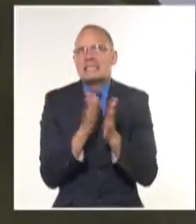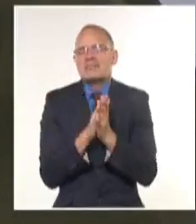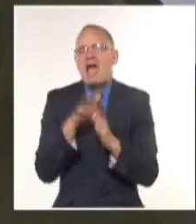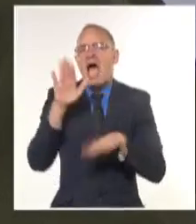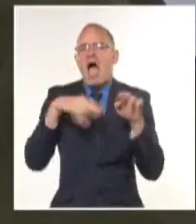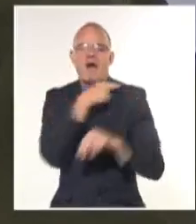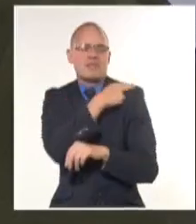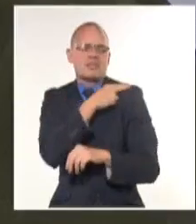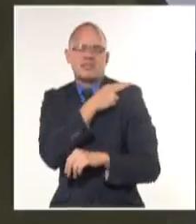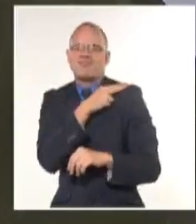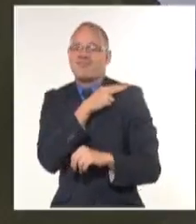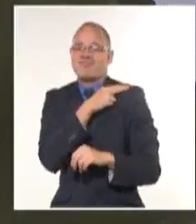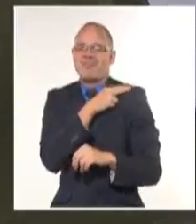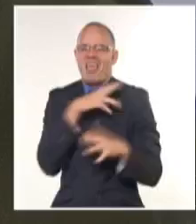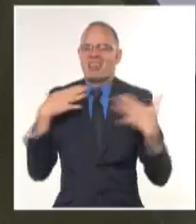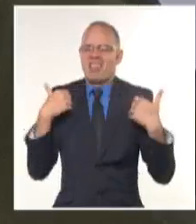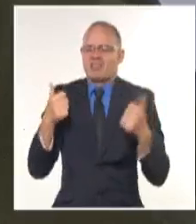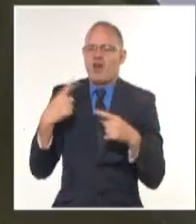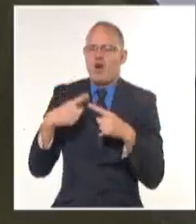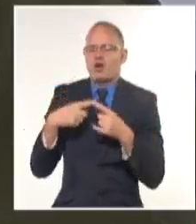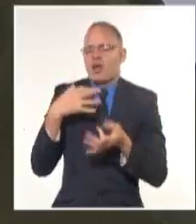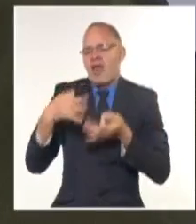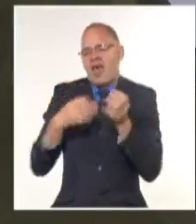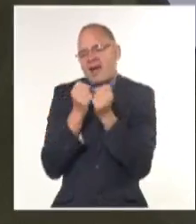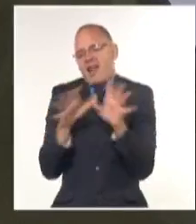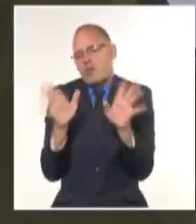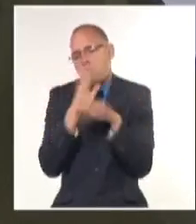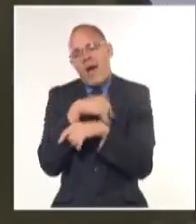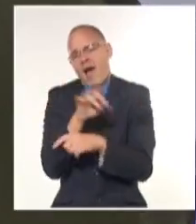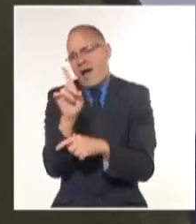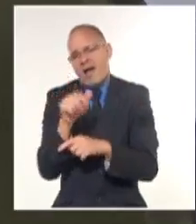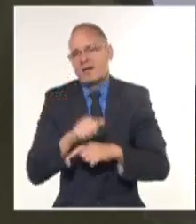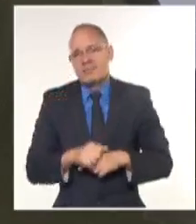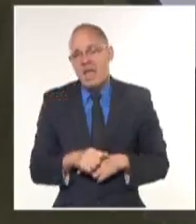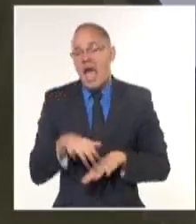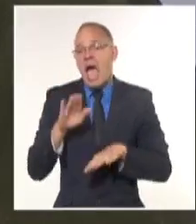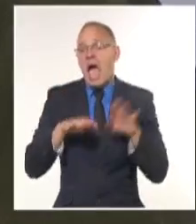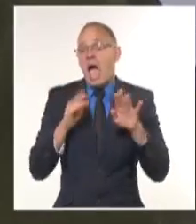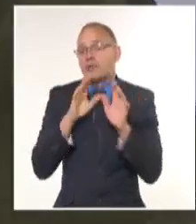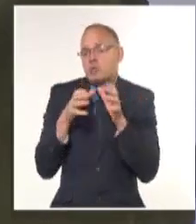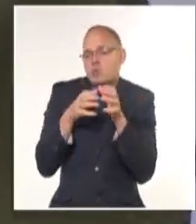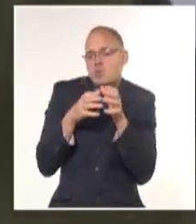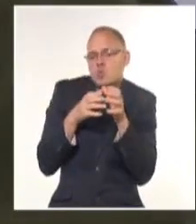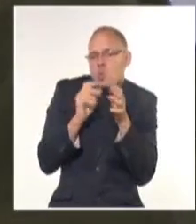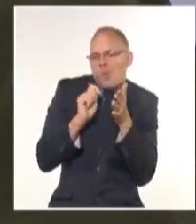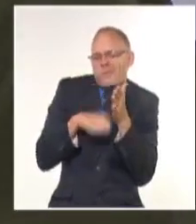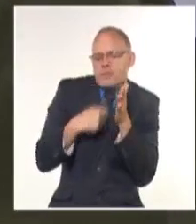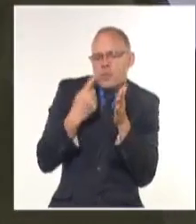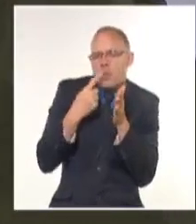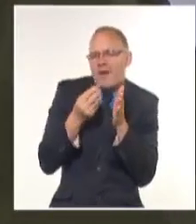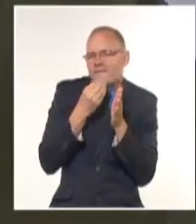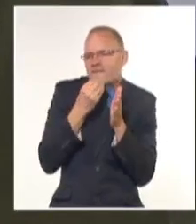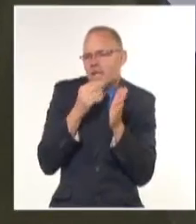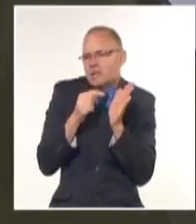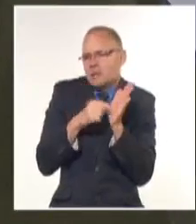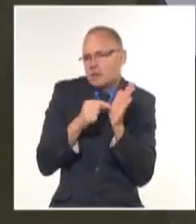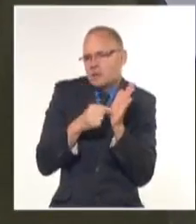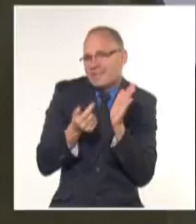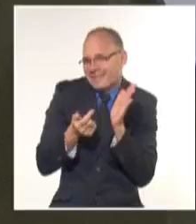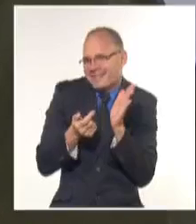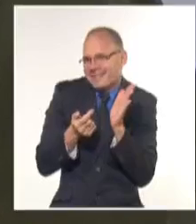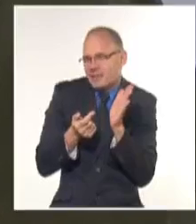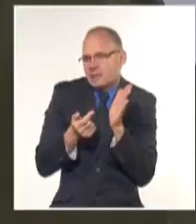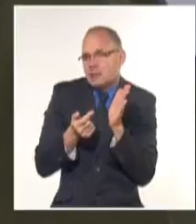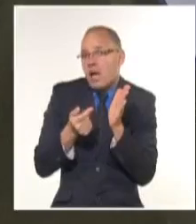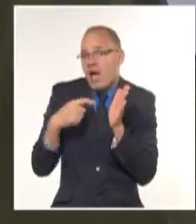decisiones unipersonales, cuando no se hablan en los consejos de dirección, cuando esa contratación no se colegia, pueden ocurrir los hechos